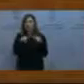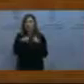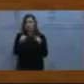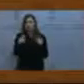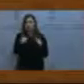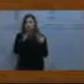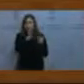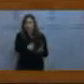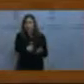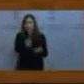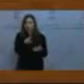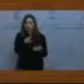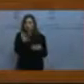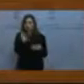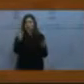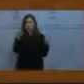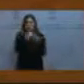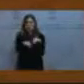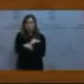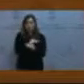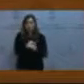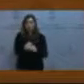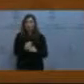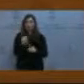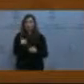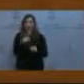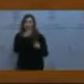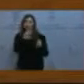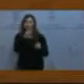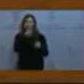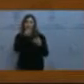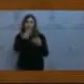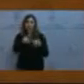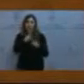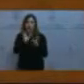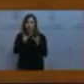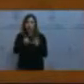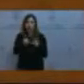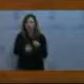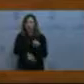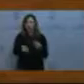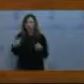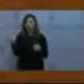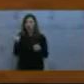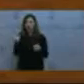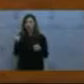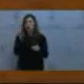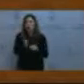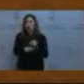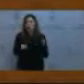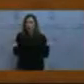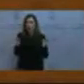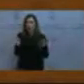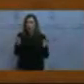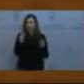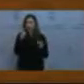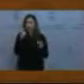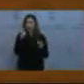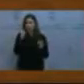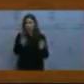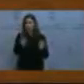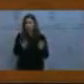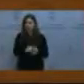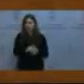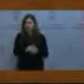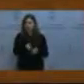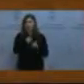que es lo que usted manifestó en esta Junta General, o simplemente no hacen nada que es lo habitual. Lo hacen con todos los informes de la sindicatura, o bien